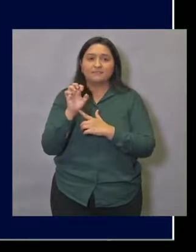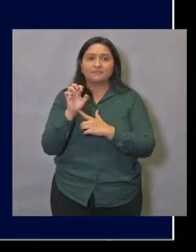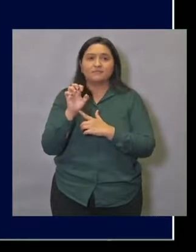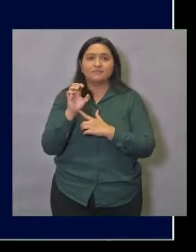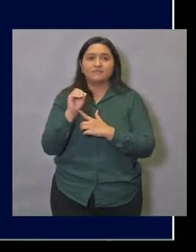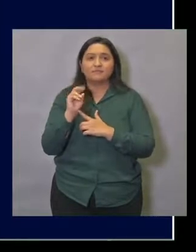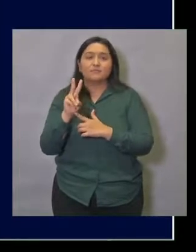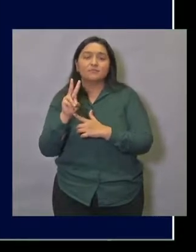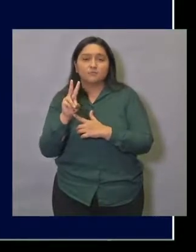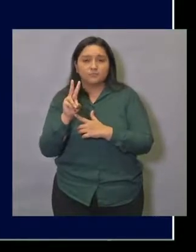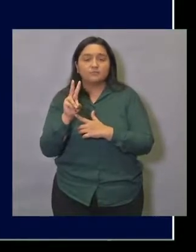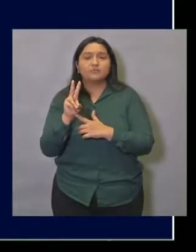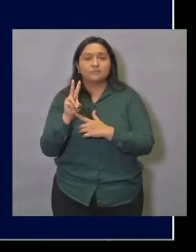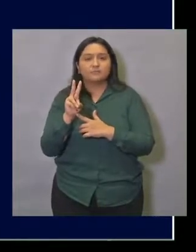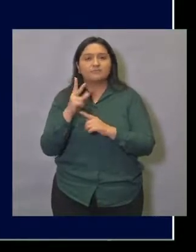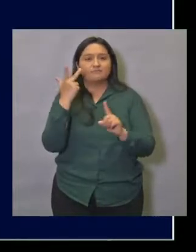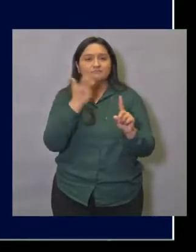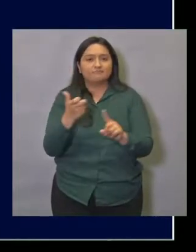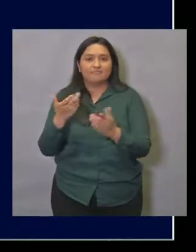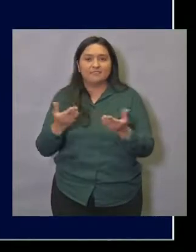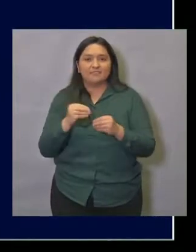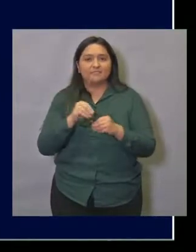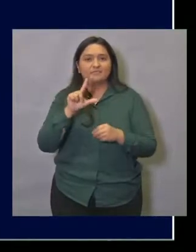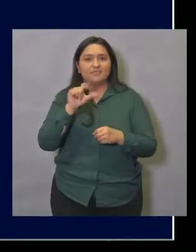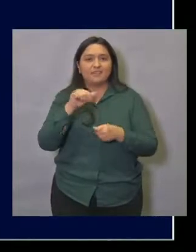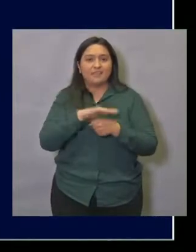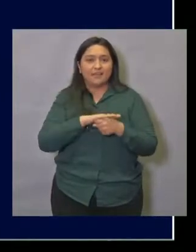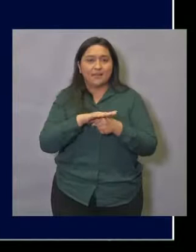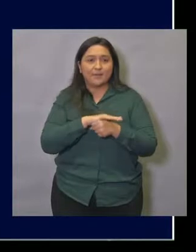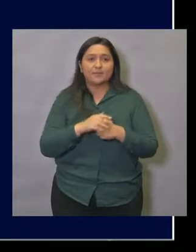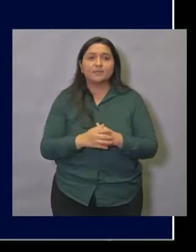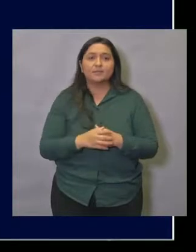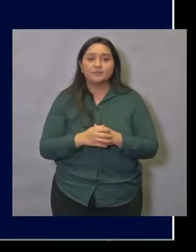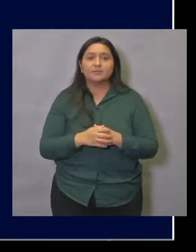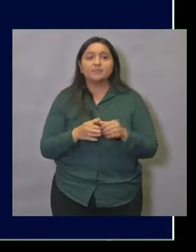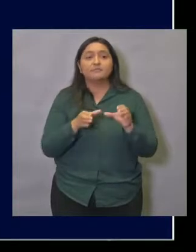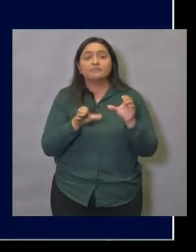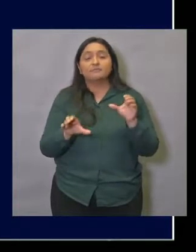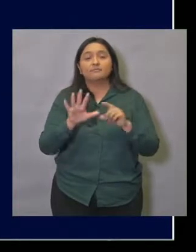1.770.505 dosis de vacunas en el condado. De esto,